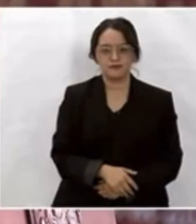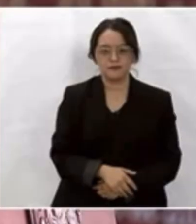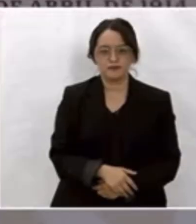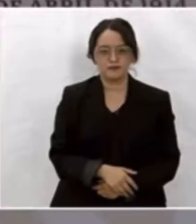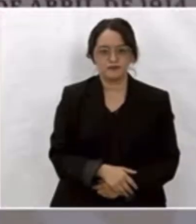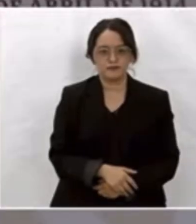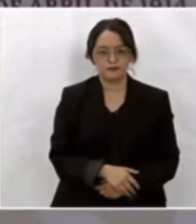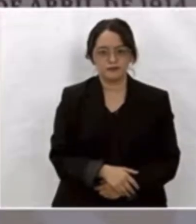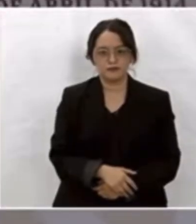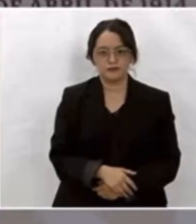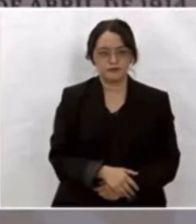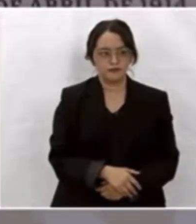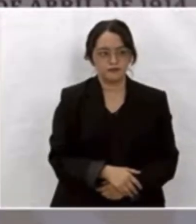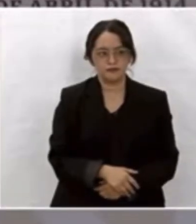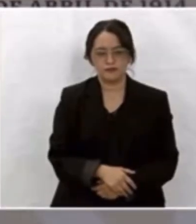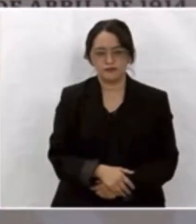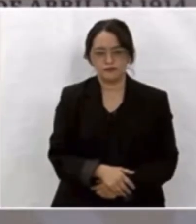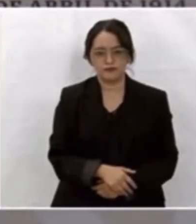Por eso, el día de hoy,